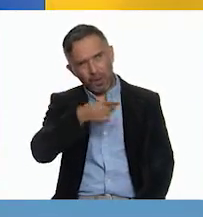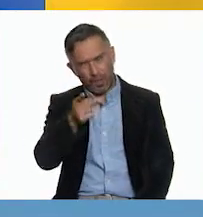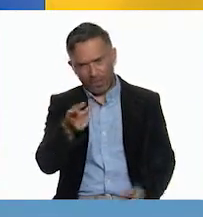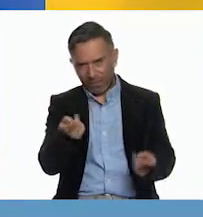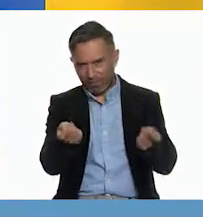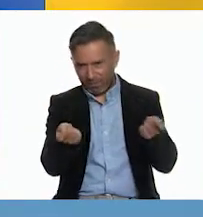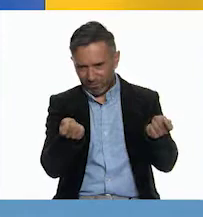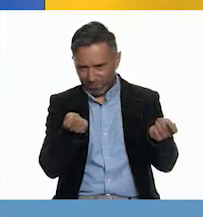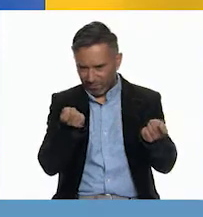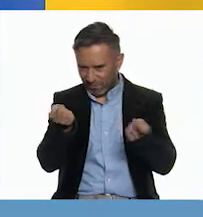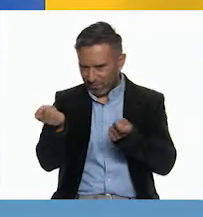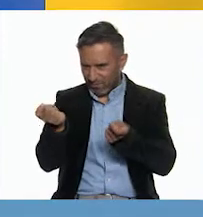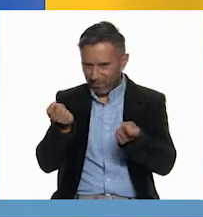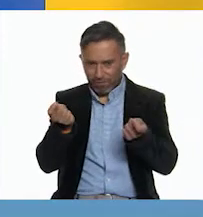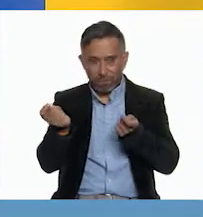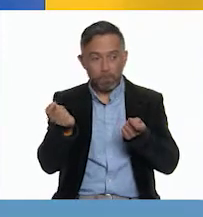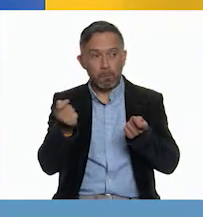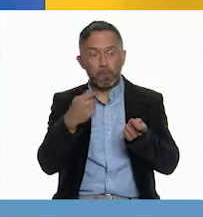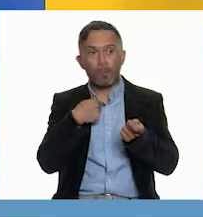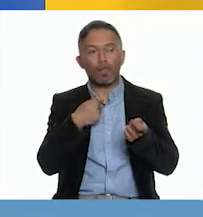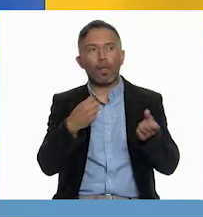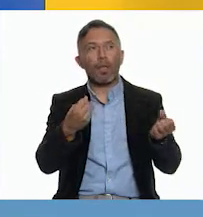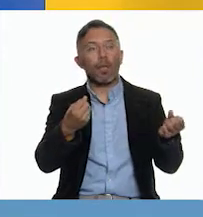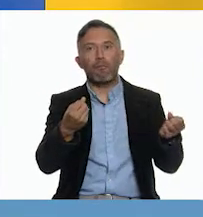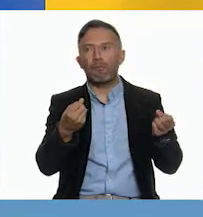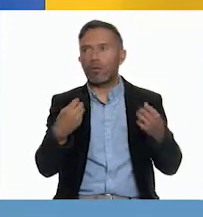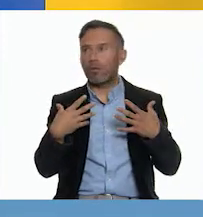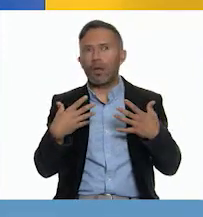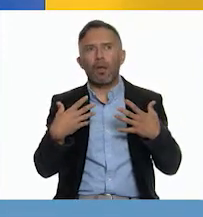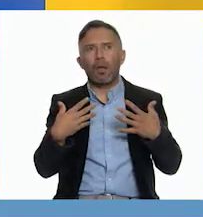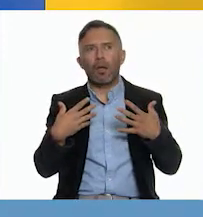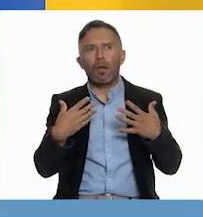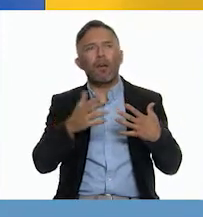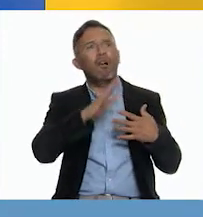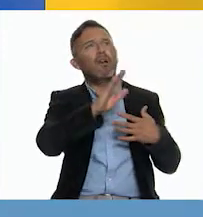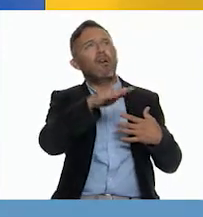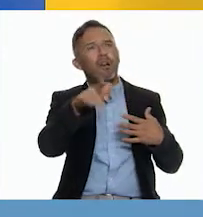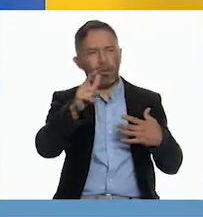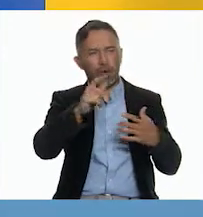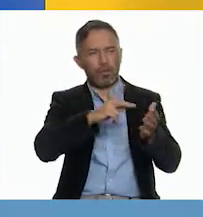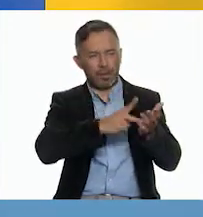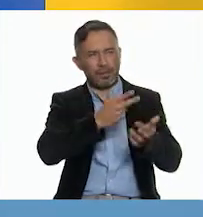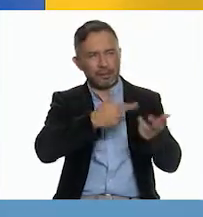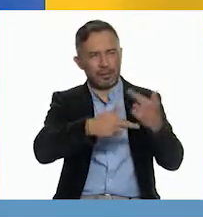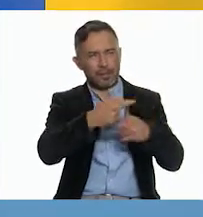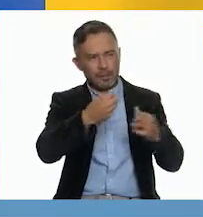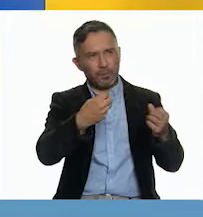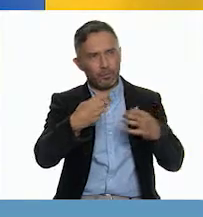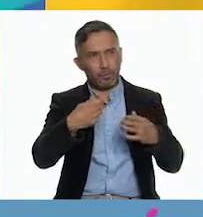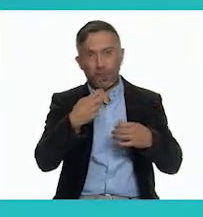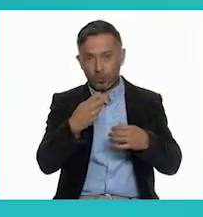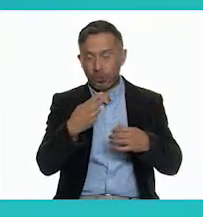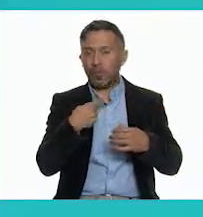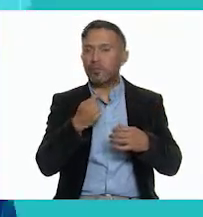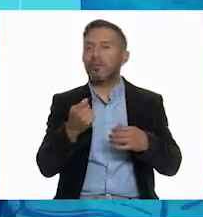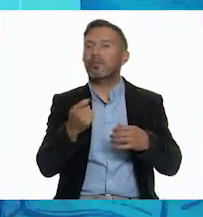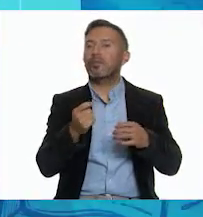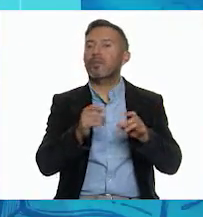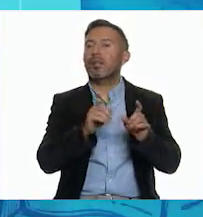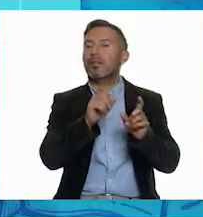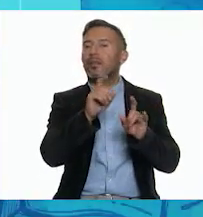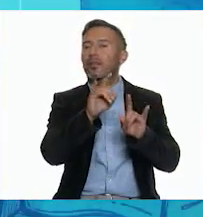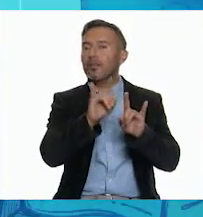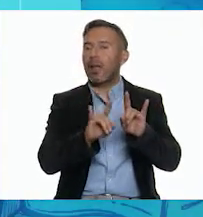y al sentirse abandonada, los convenció de regresar. Esto también lo agregamos a la tabla, ¿sí? ¿Qué les